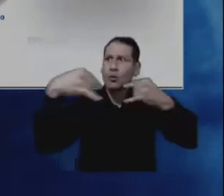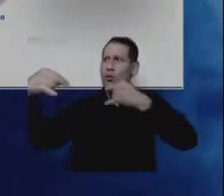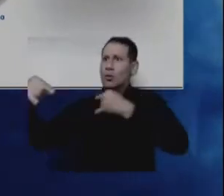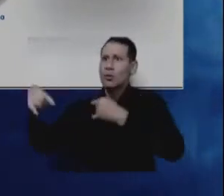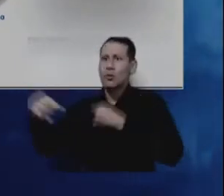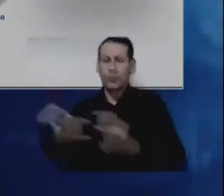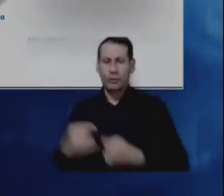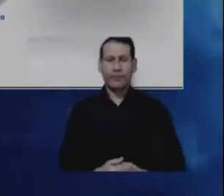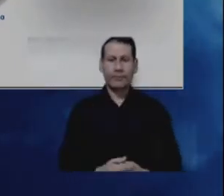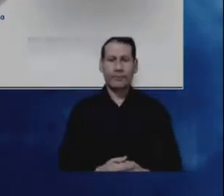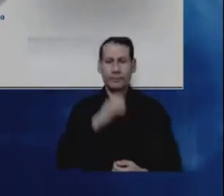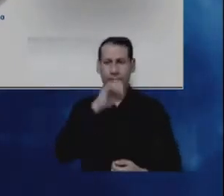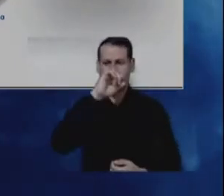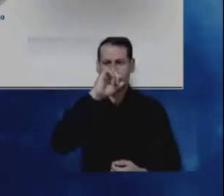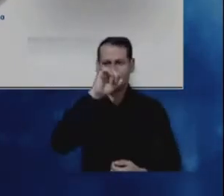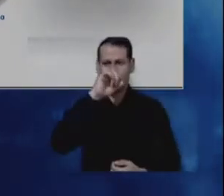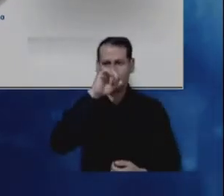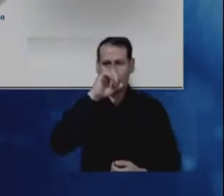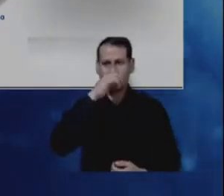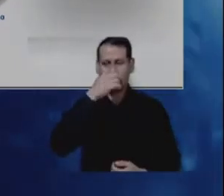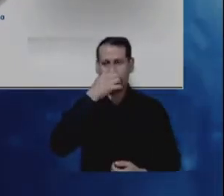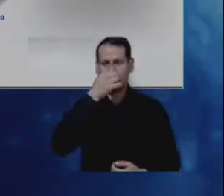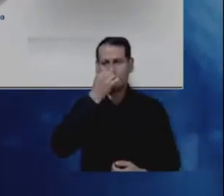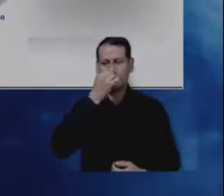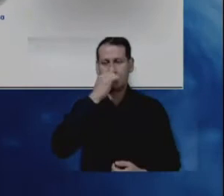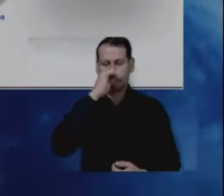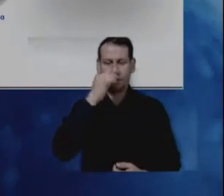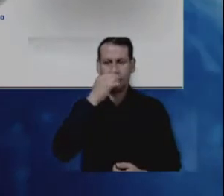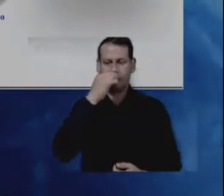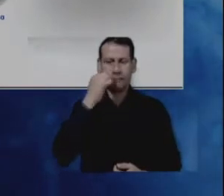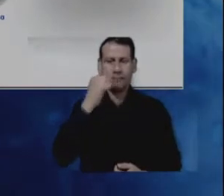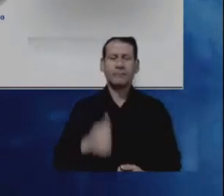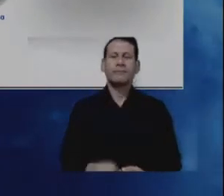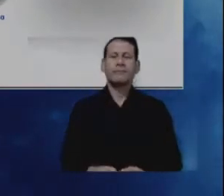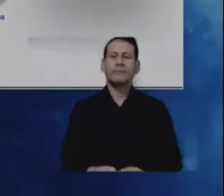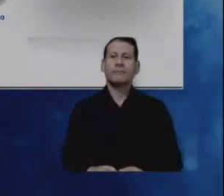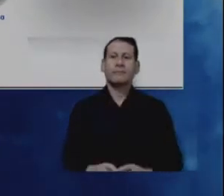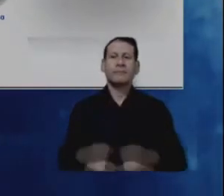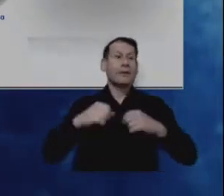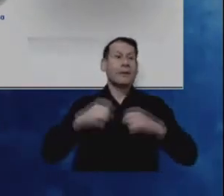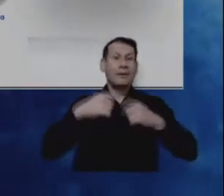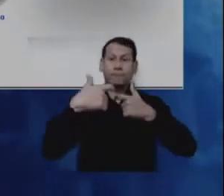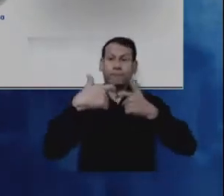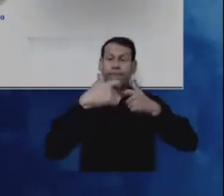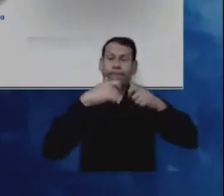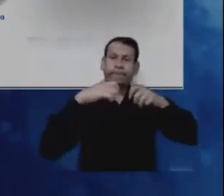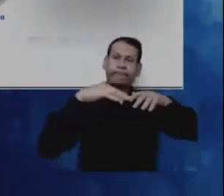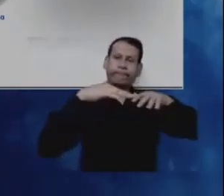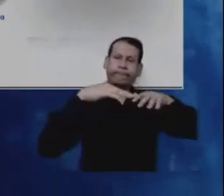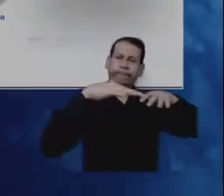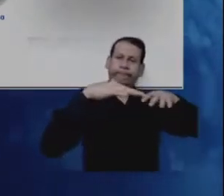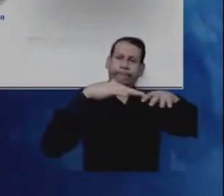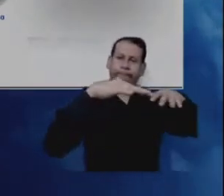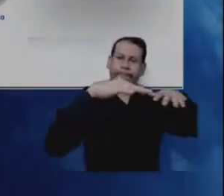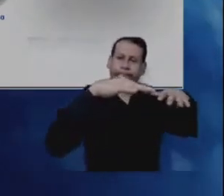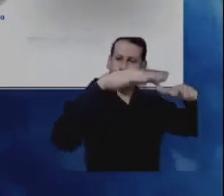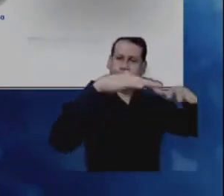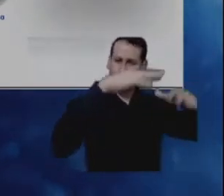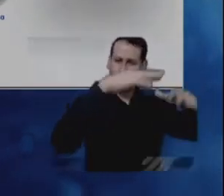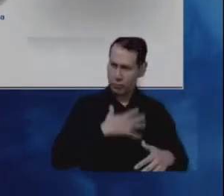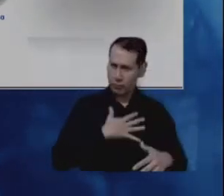espectro que se ve debe ser a costos razonables realmente, ¿sí? Tal